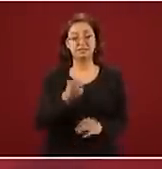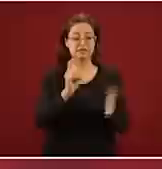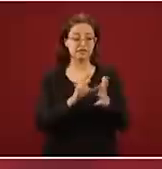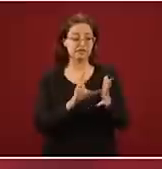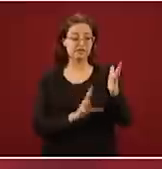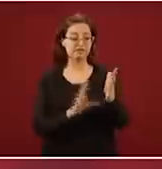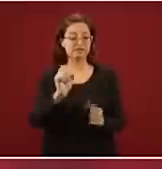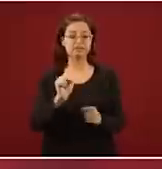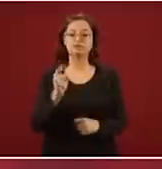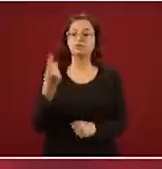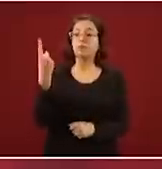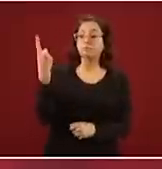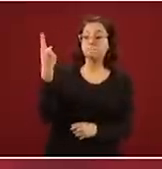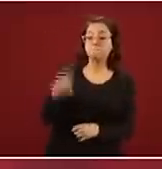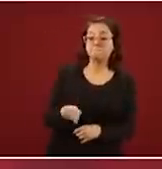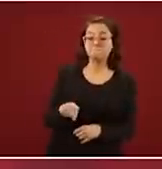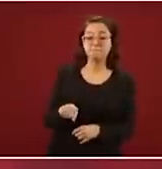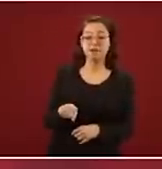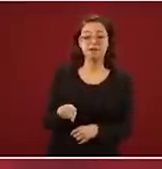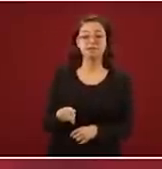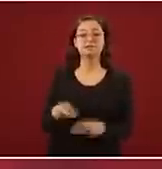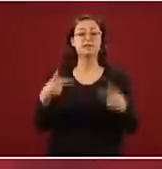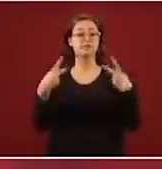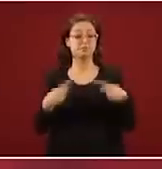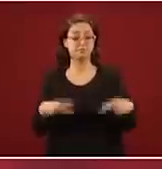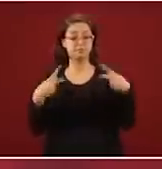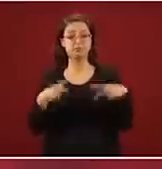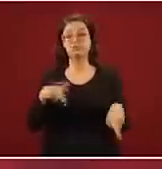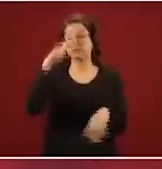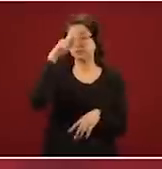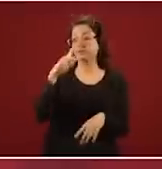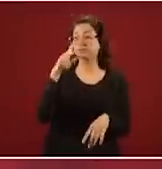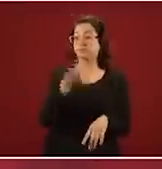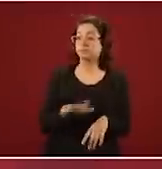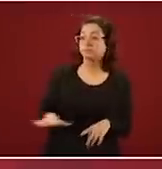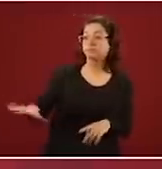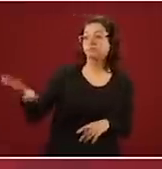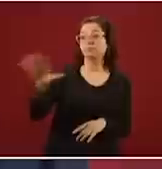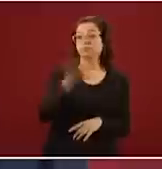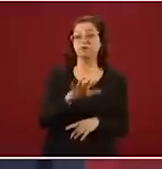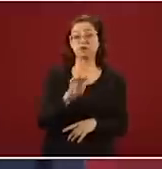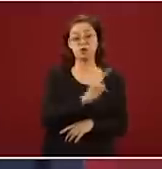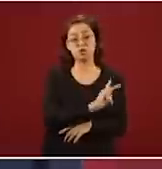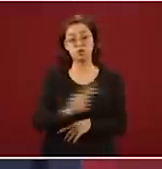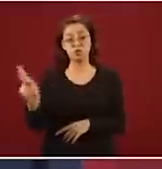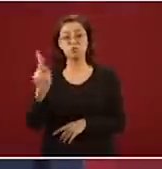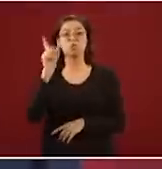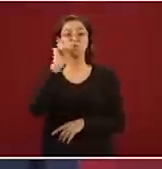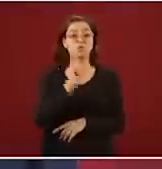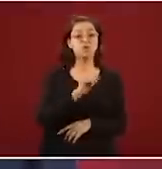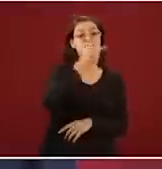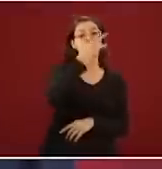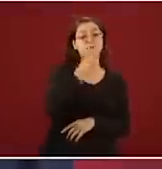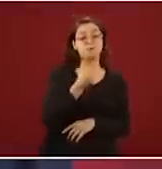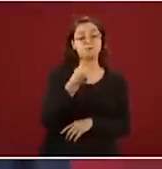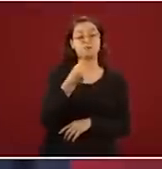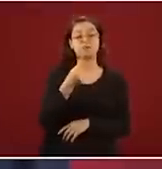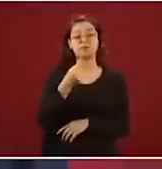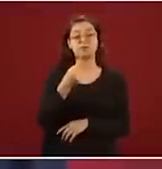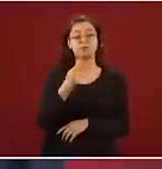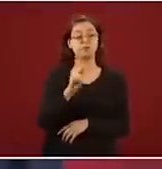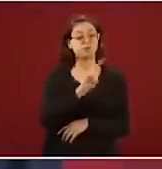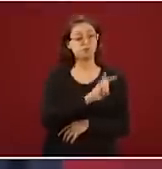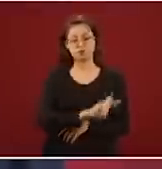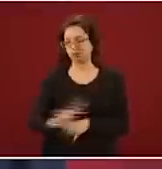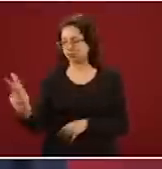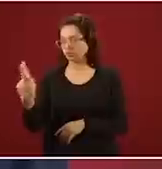constitucional de que los mexicanos, todos, mujeres, hombres,